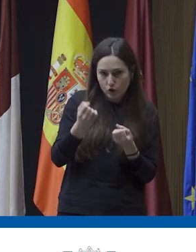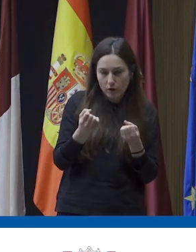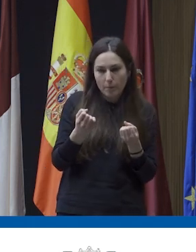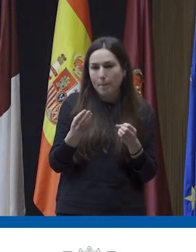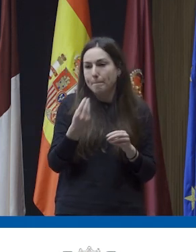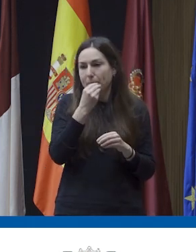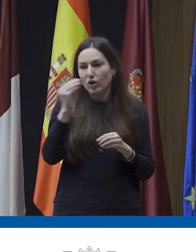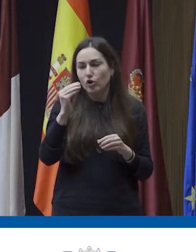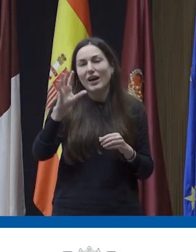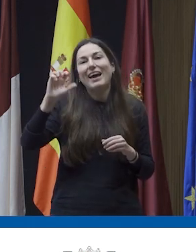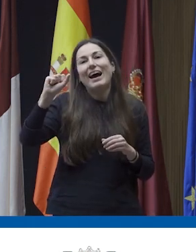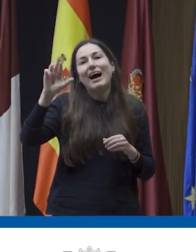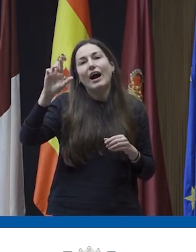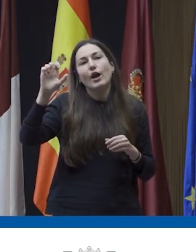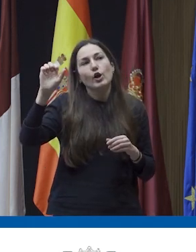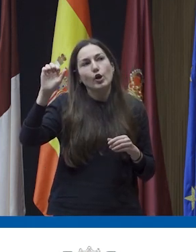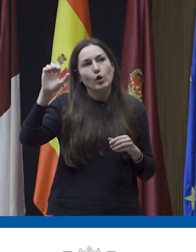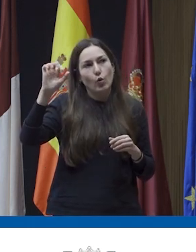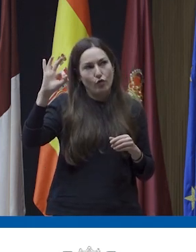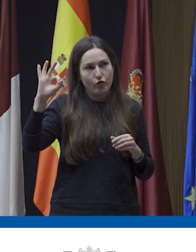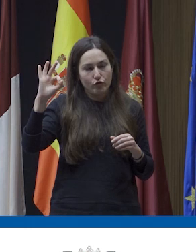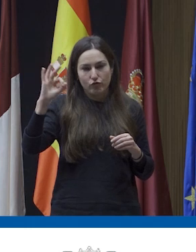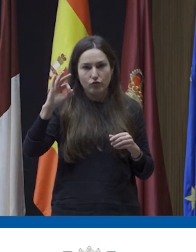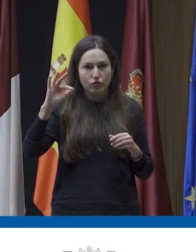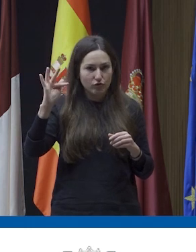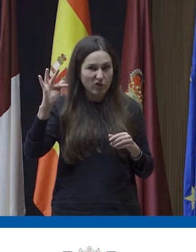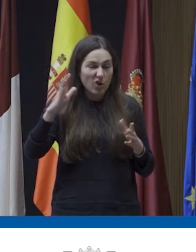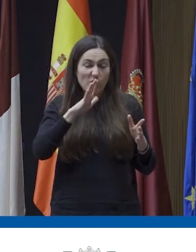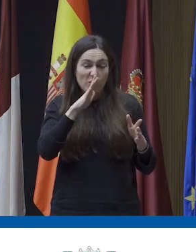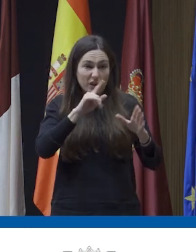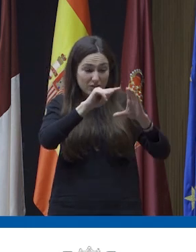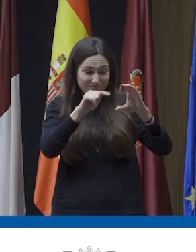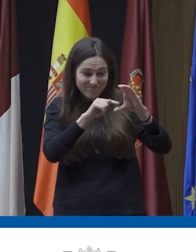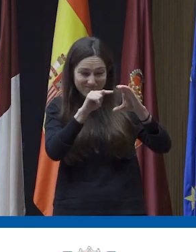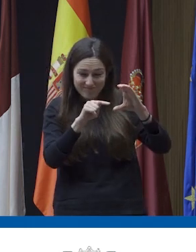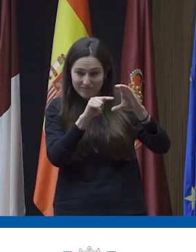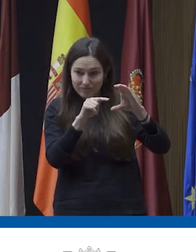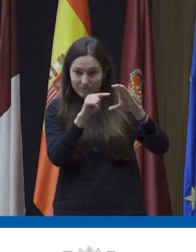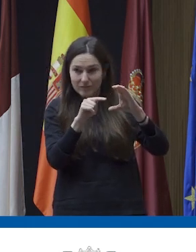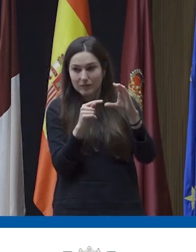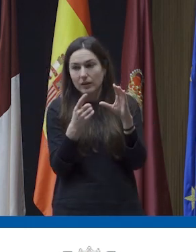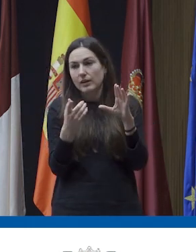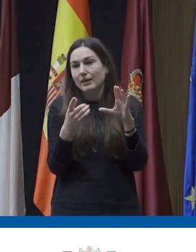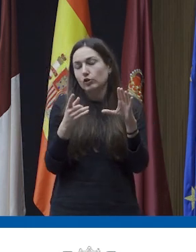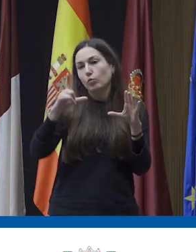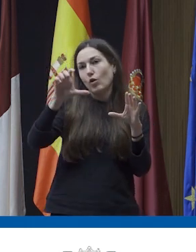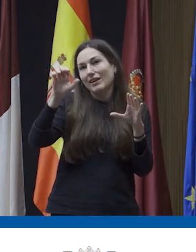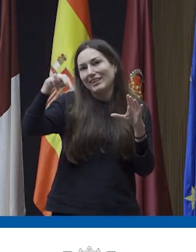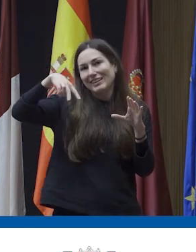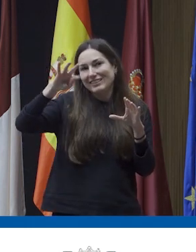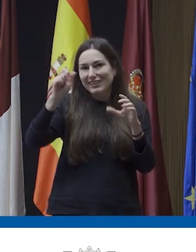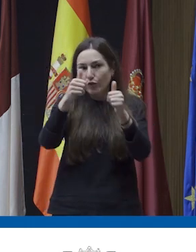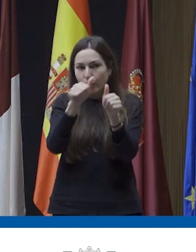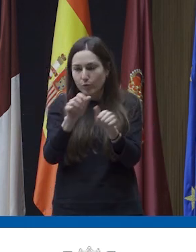EDOF porque estos aritos, entre comillas, no existen tanto el diseño de la lente no es